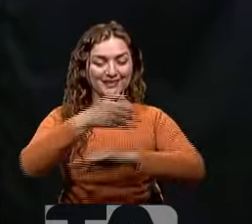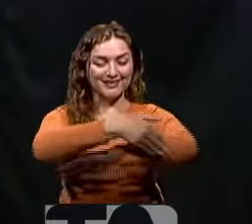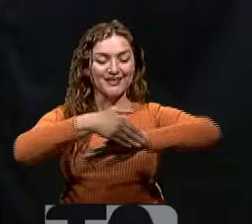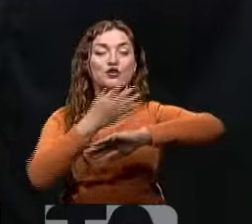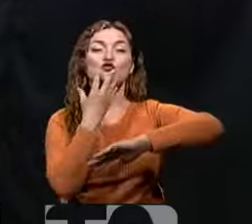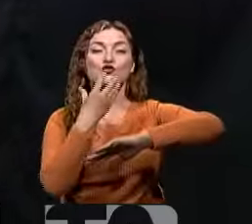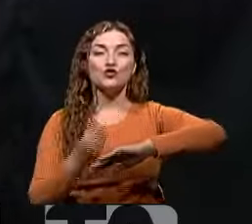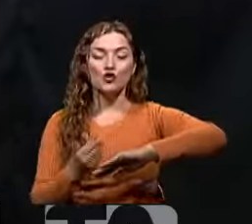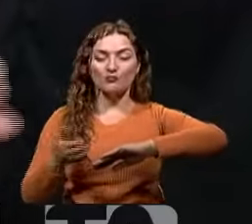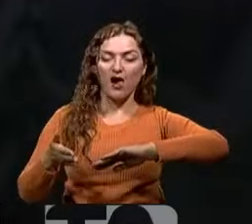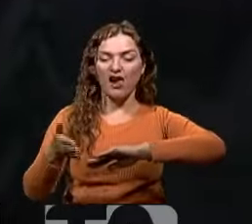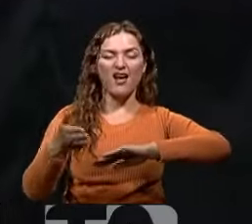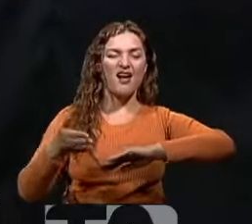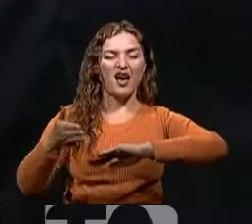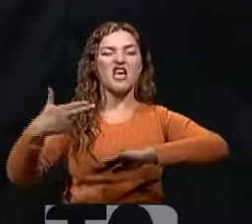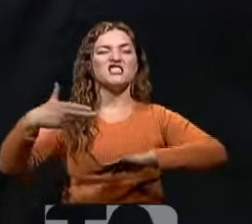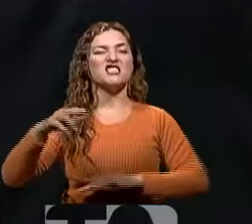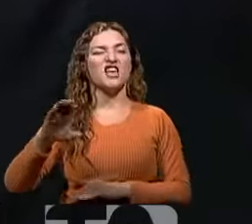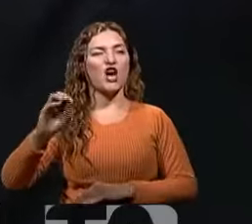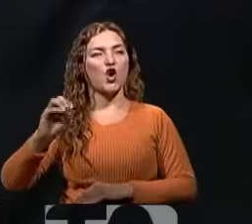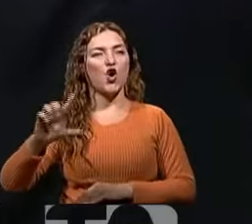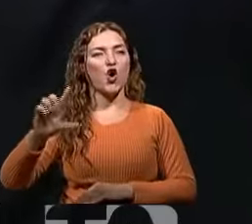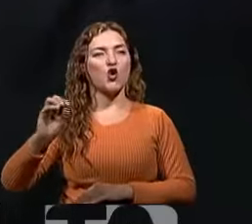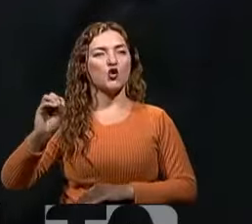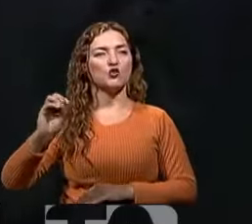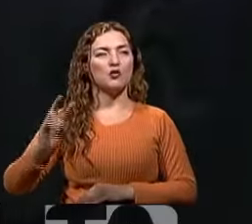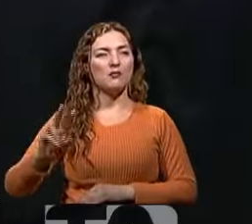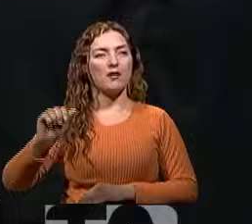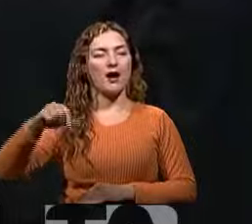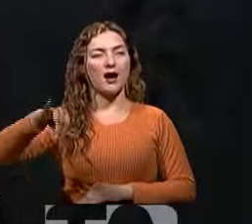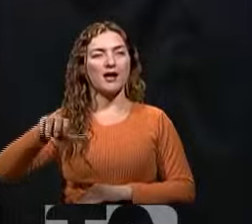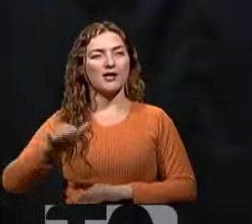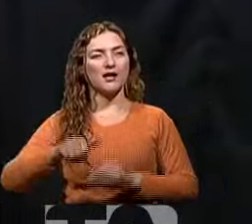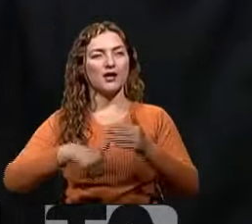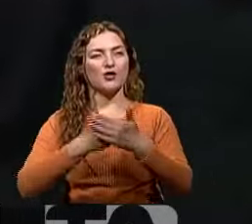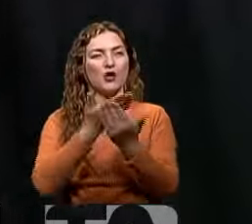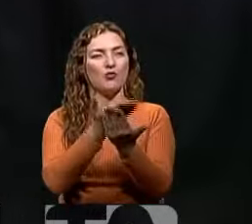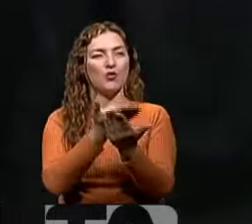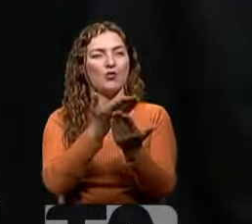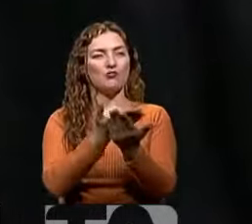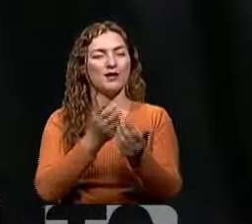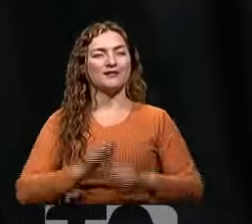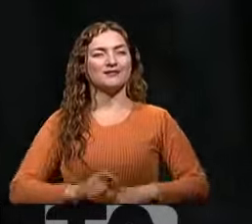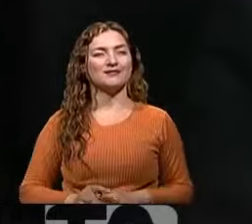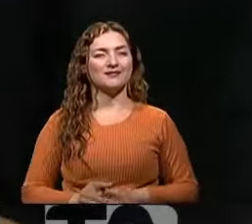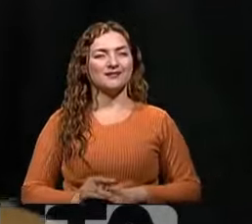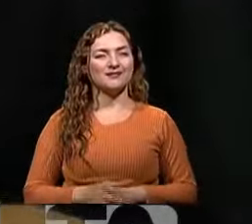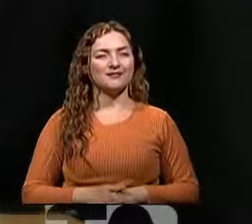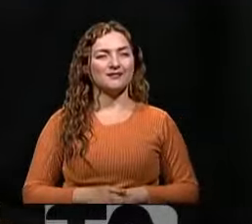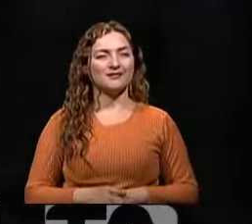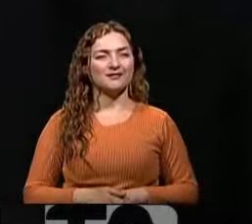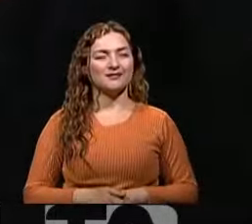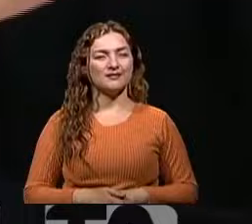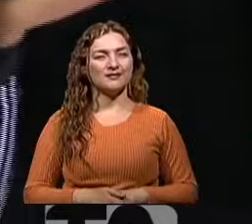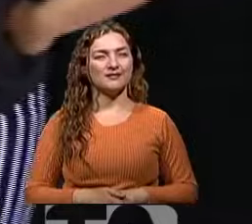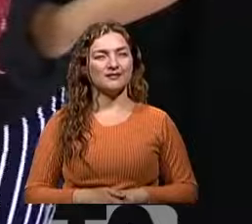y Checoslovaquia, para que la ciudadanía venga de inmediato a esta nueva propuesta que tiene que ofrecer a la ciudad de